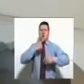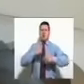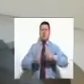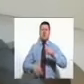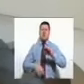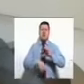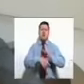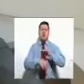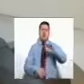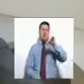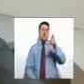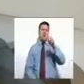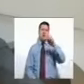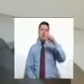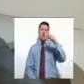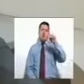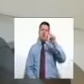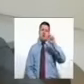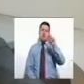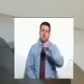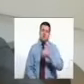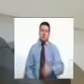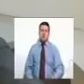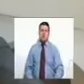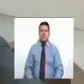la señora del doctor Miguel Peñalosa.